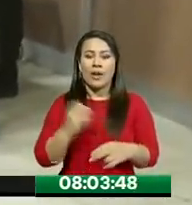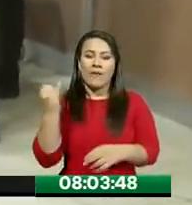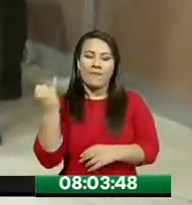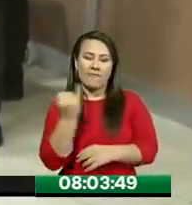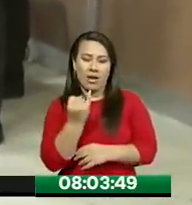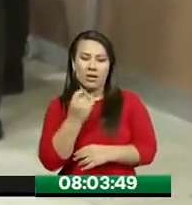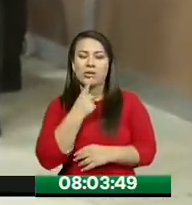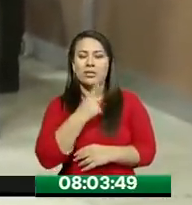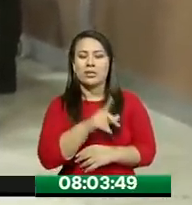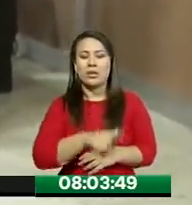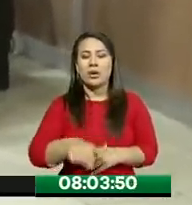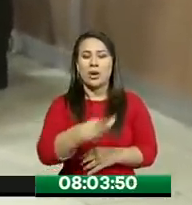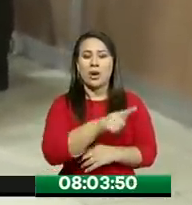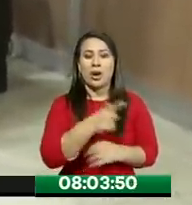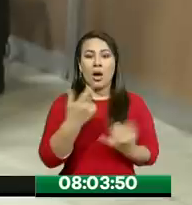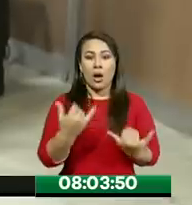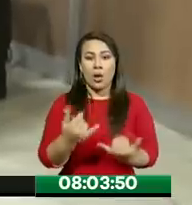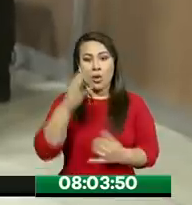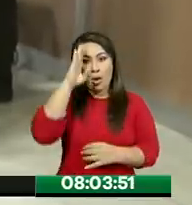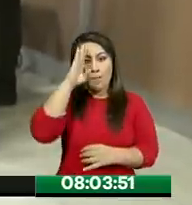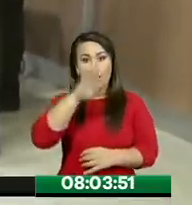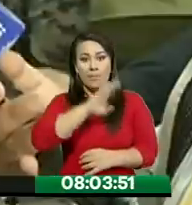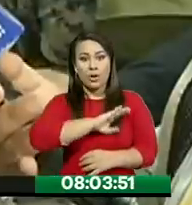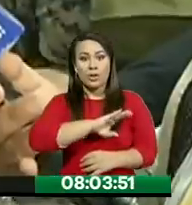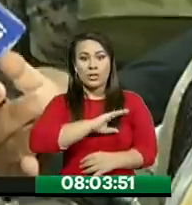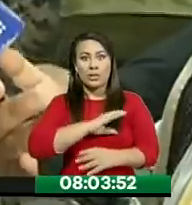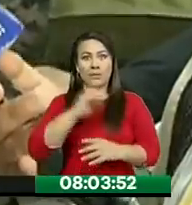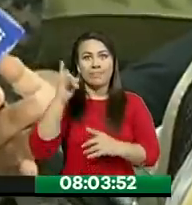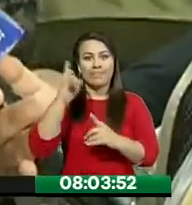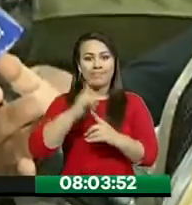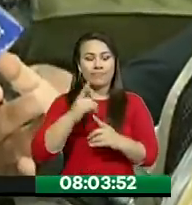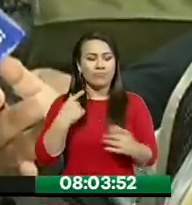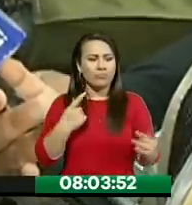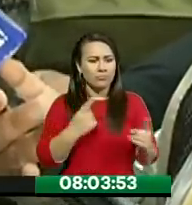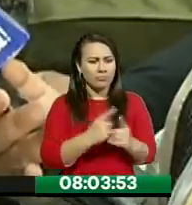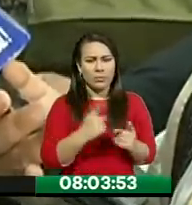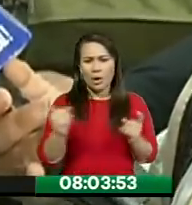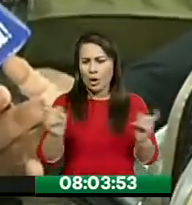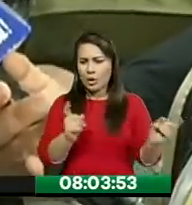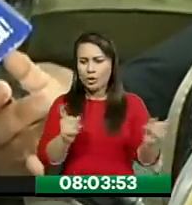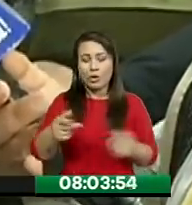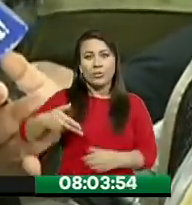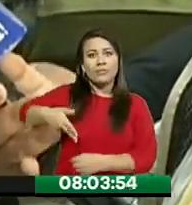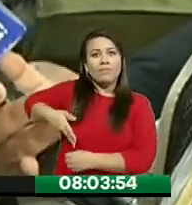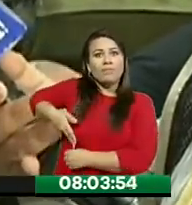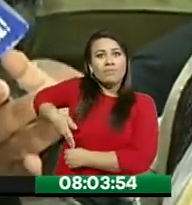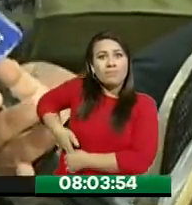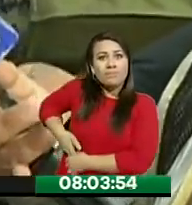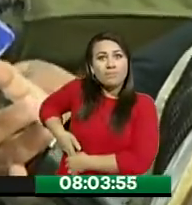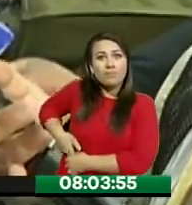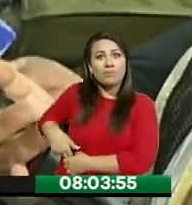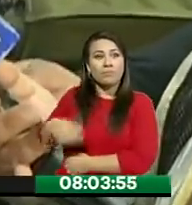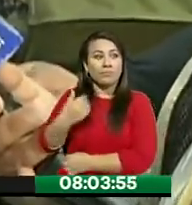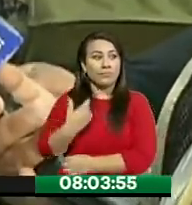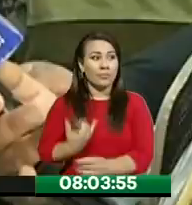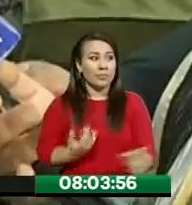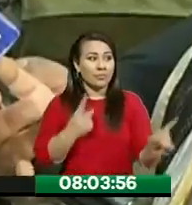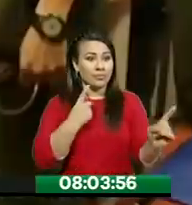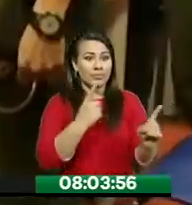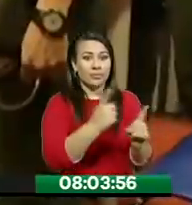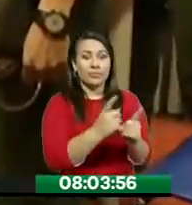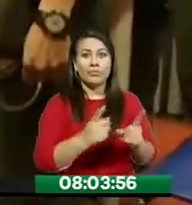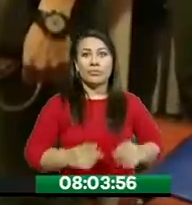un escuadrón de la Fuerza Aérea Ecuatoriana. Realizando un control de armas, encontramos posibles